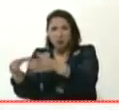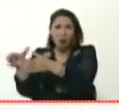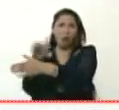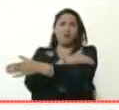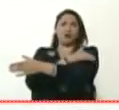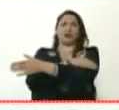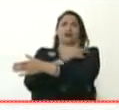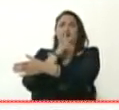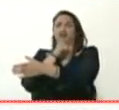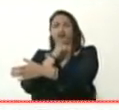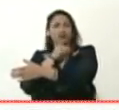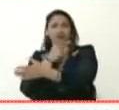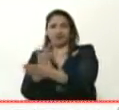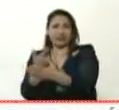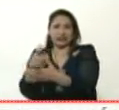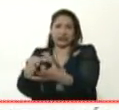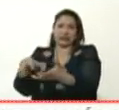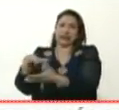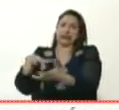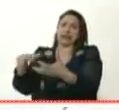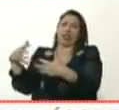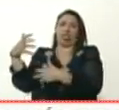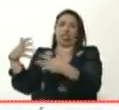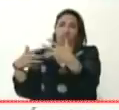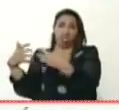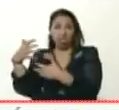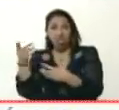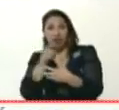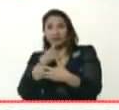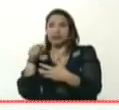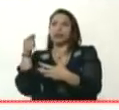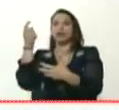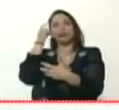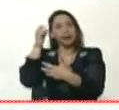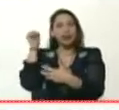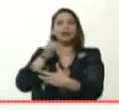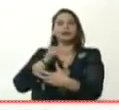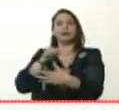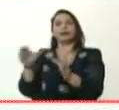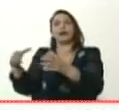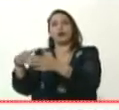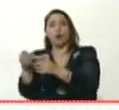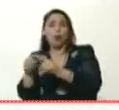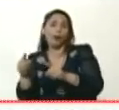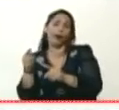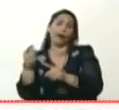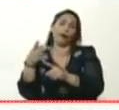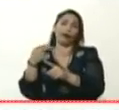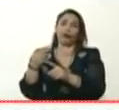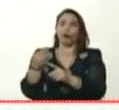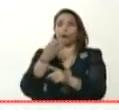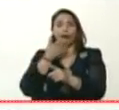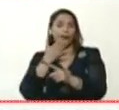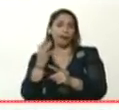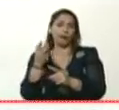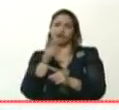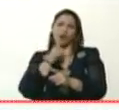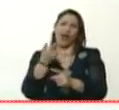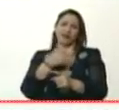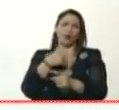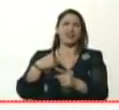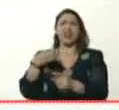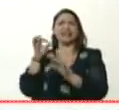Muy enredados. Un día sí, un día no. Diosdado se reunió, no queremos nada con